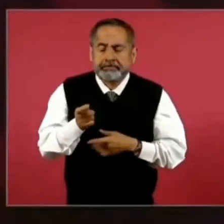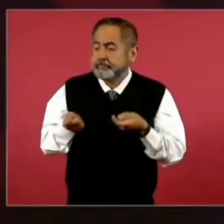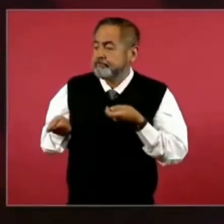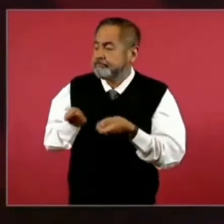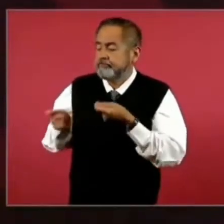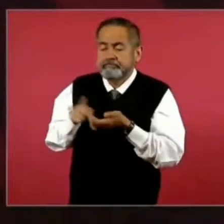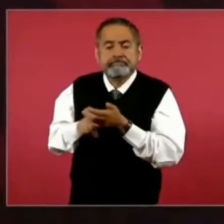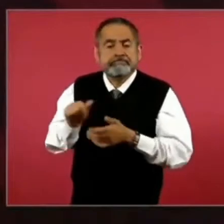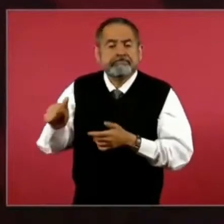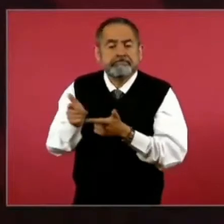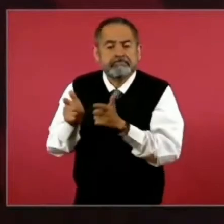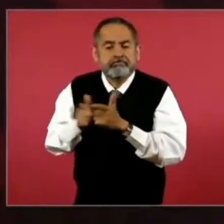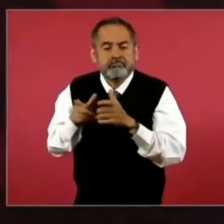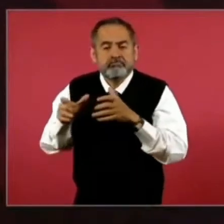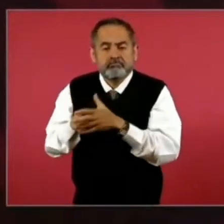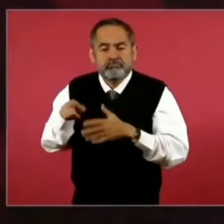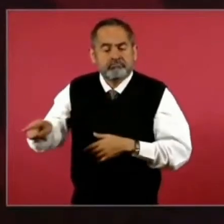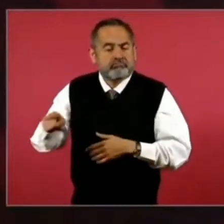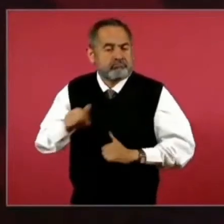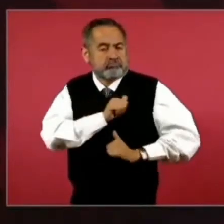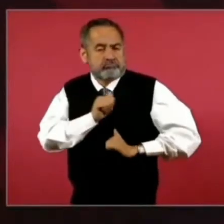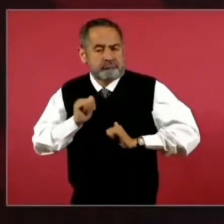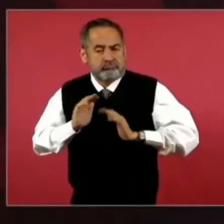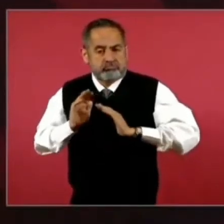a grupos de las Fuerzas Armadas.